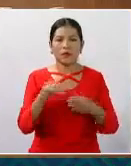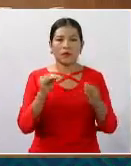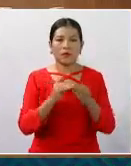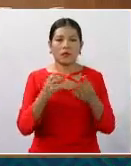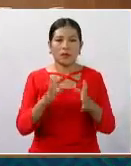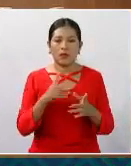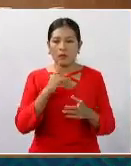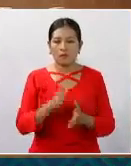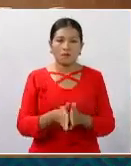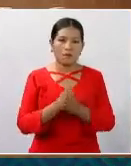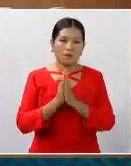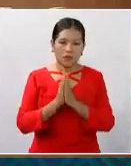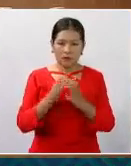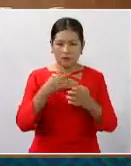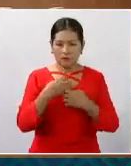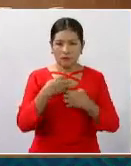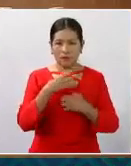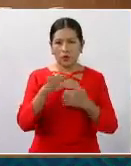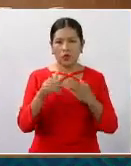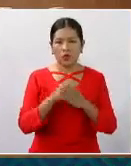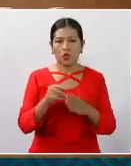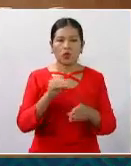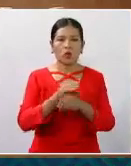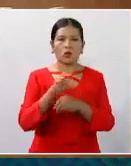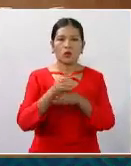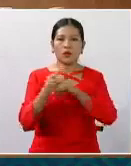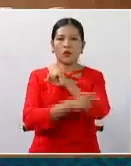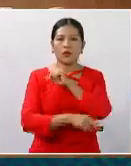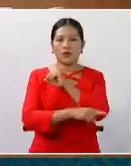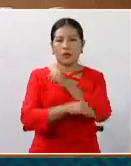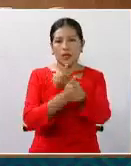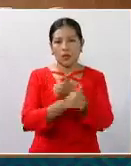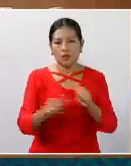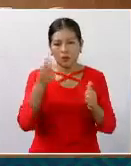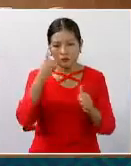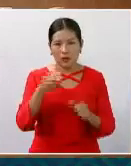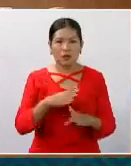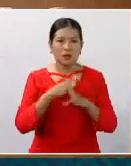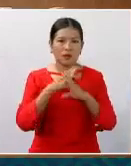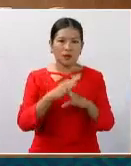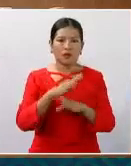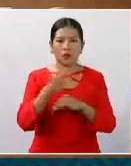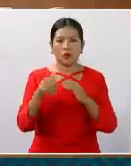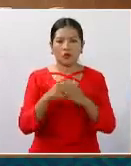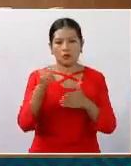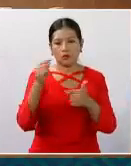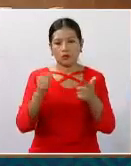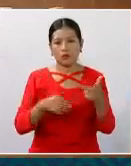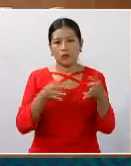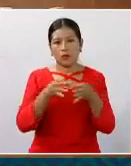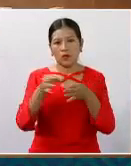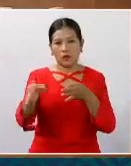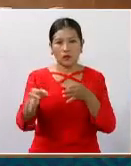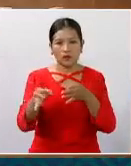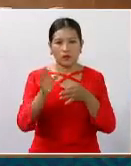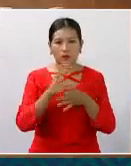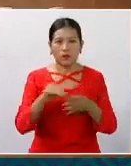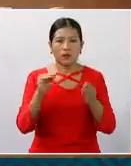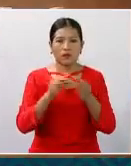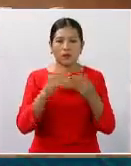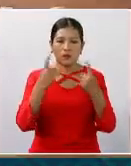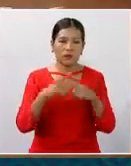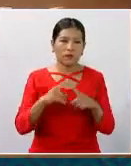solicitado y exigido un pronunciamiento del Consejo Nacional de Autonomías en rechazo a estas dilaciones. Aquí también lo hace el CEDUE